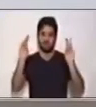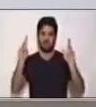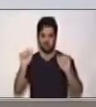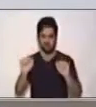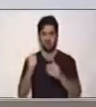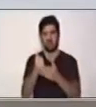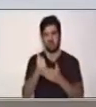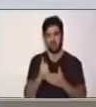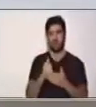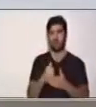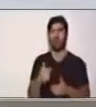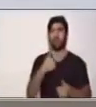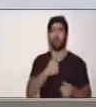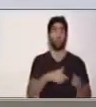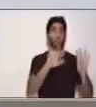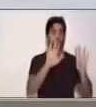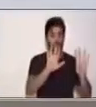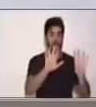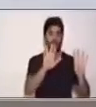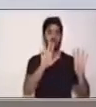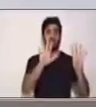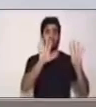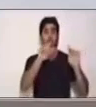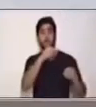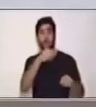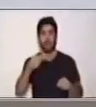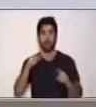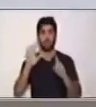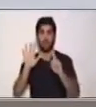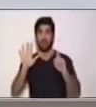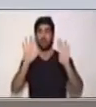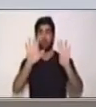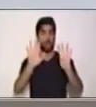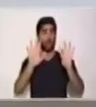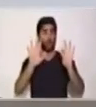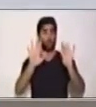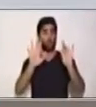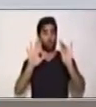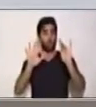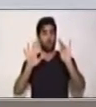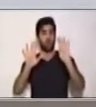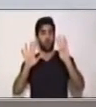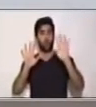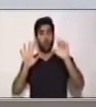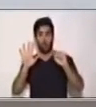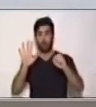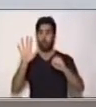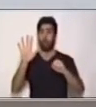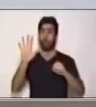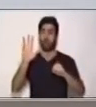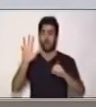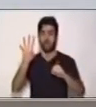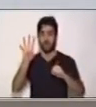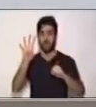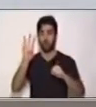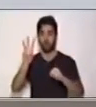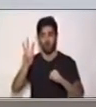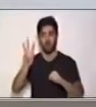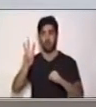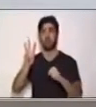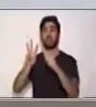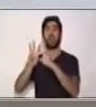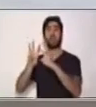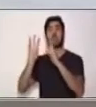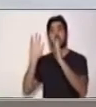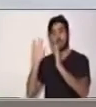dedos, ¿verdad? Yo digo, tengo 9, le quito 6, en este caso 6, usted cuenta, 1, 2, 3, 4, 5, 6, me